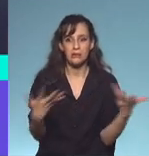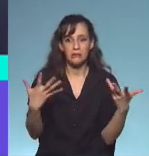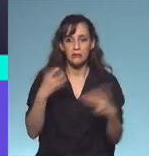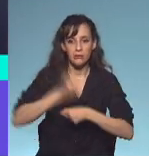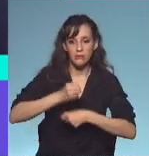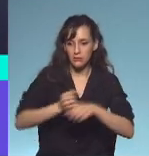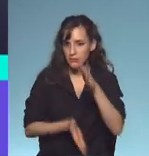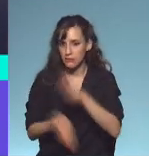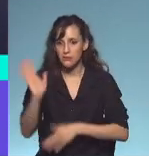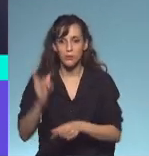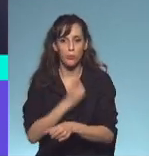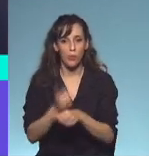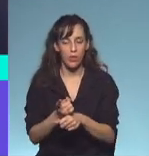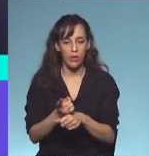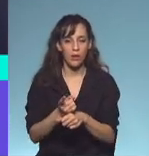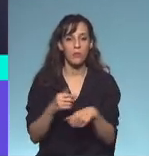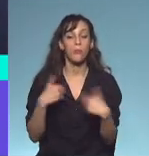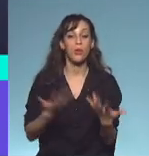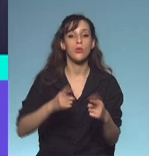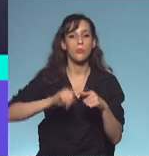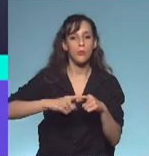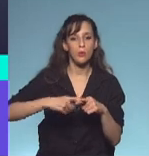gran parte de las políticas públicas están orientadas